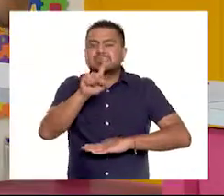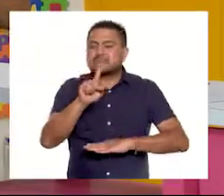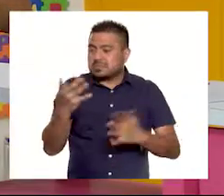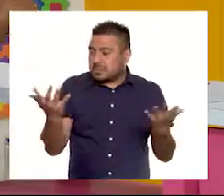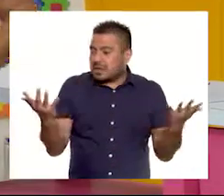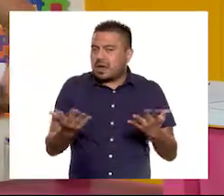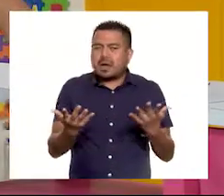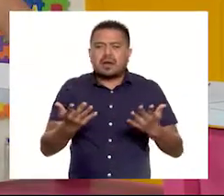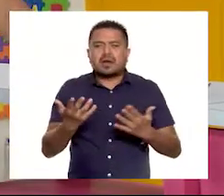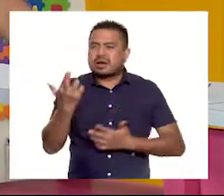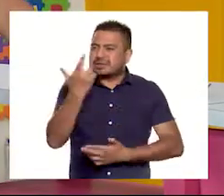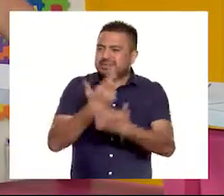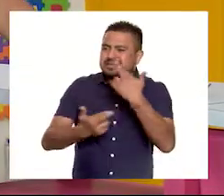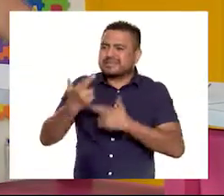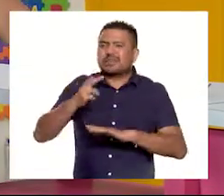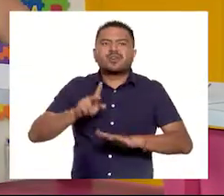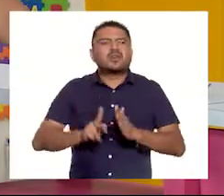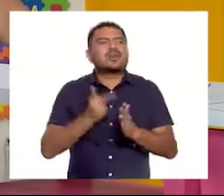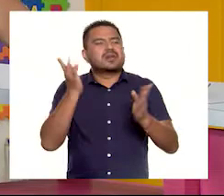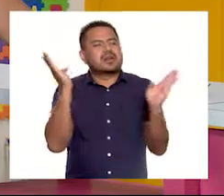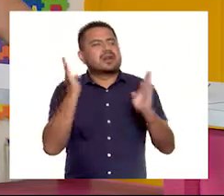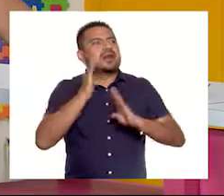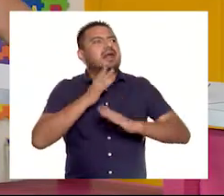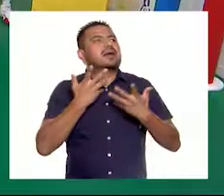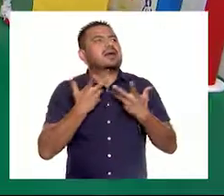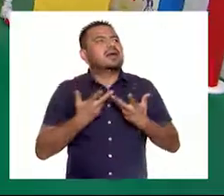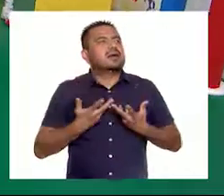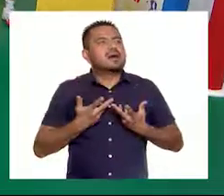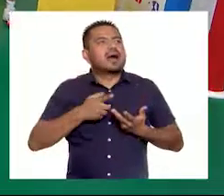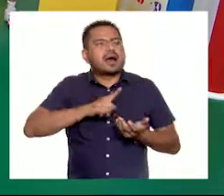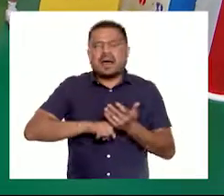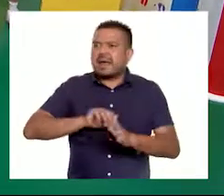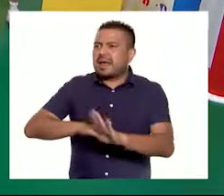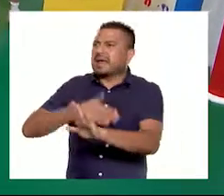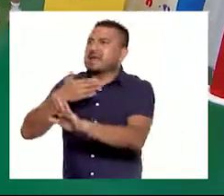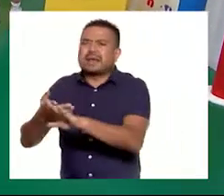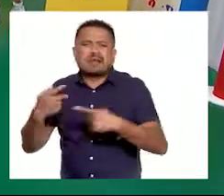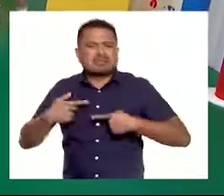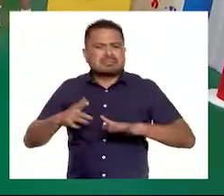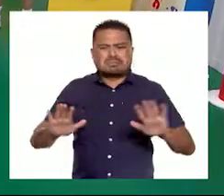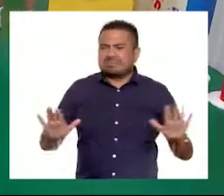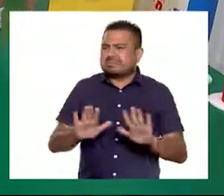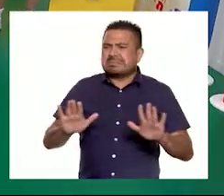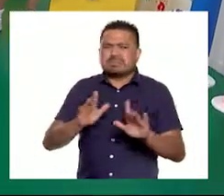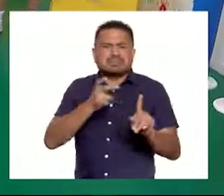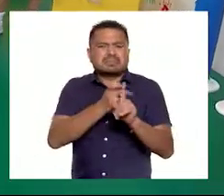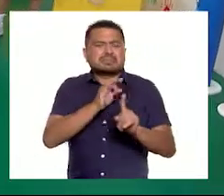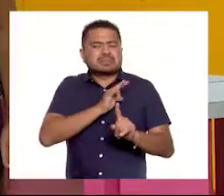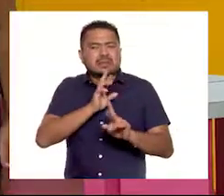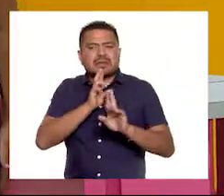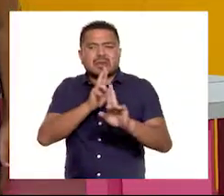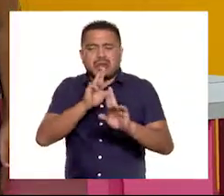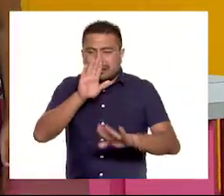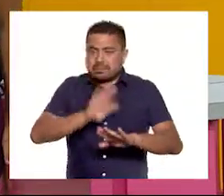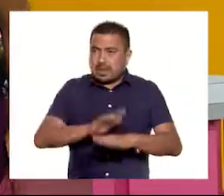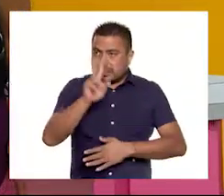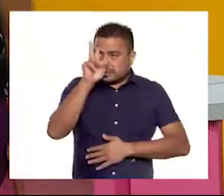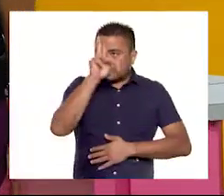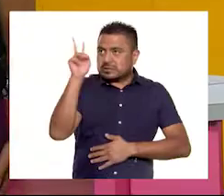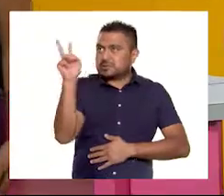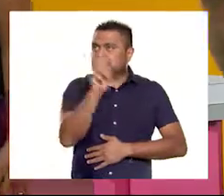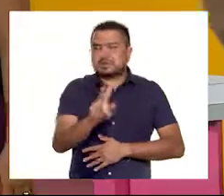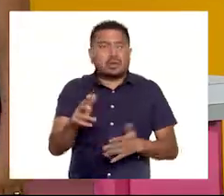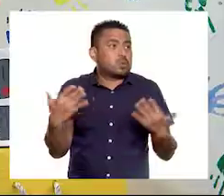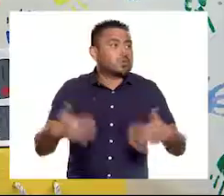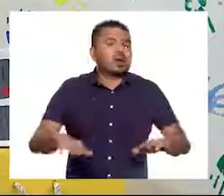hace volver a la calma y no lastimar a otras personas o dañarnos, porque eso puede resultar terriblemente